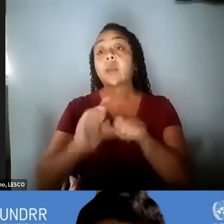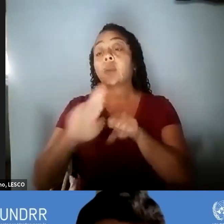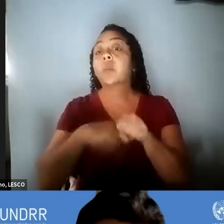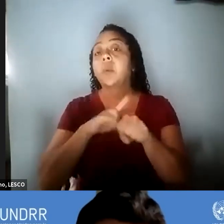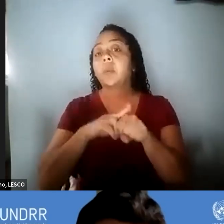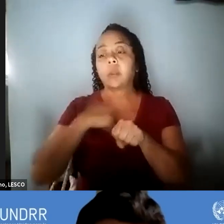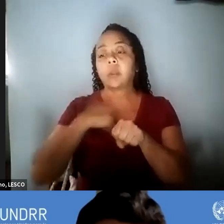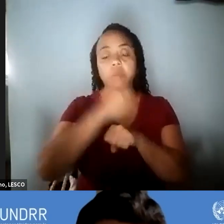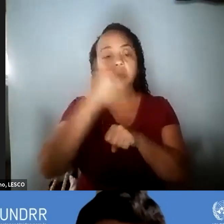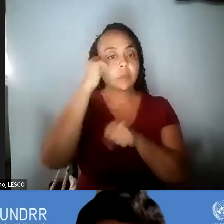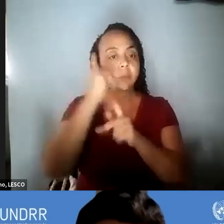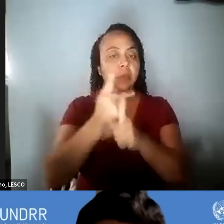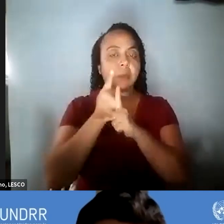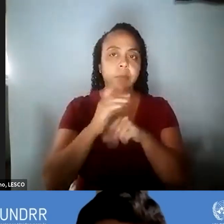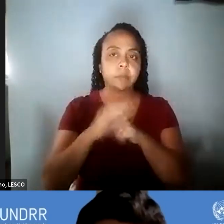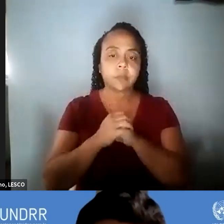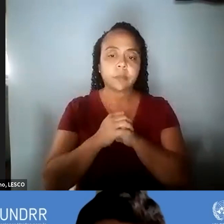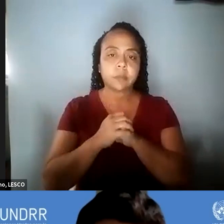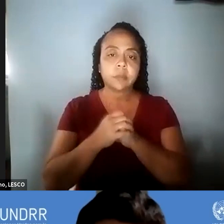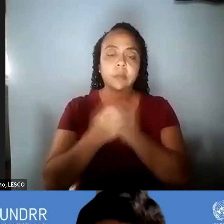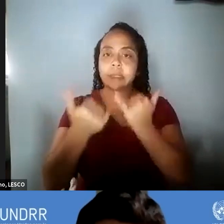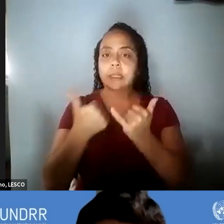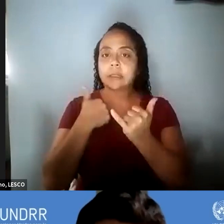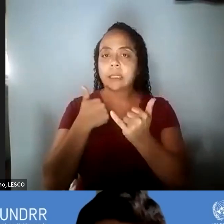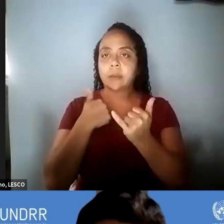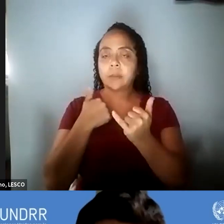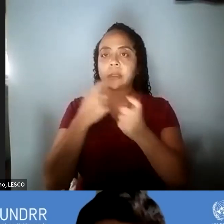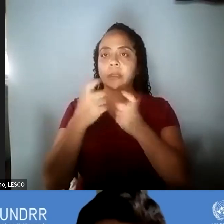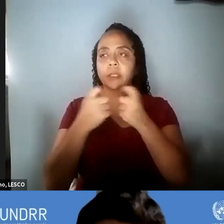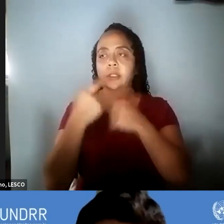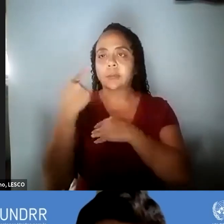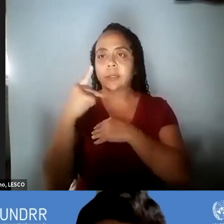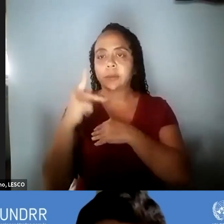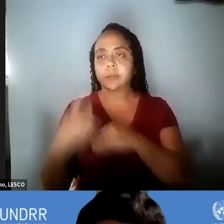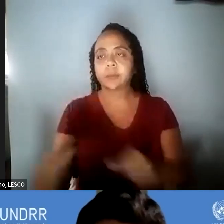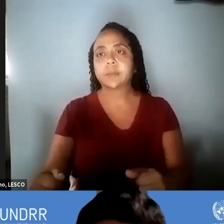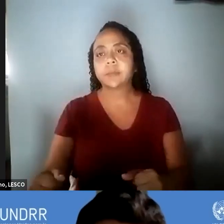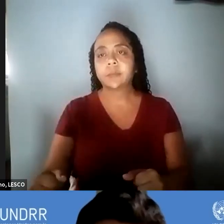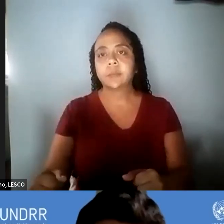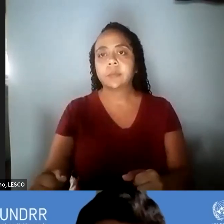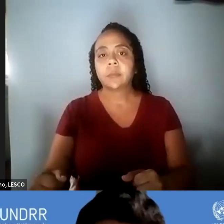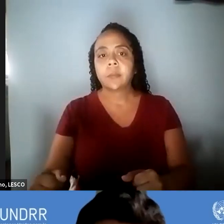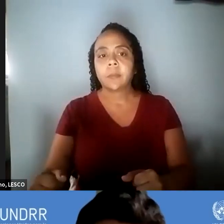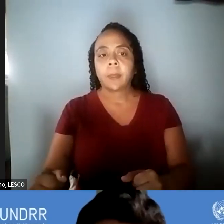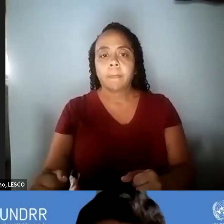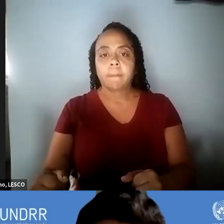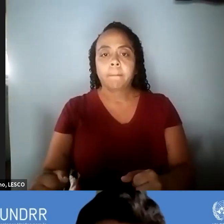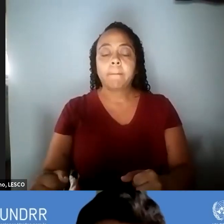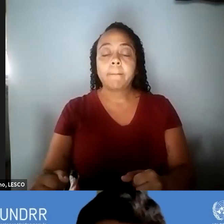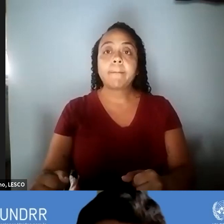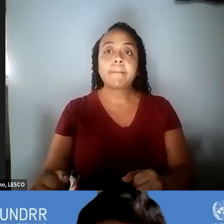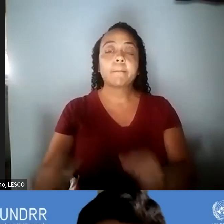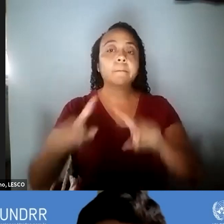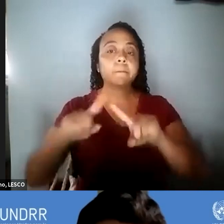en prevención y en prevención ya cuando tenemos la materialización del riesgo y nuestras narices como decimos sin embargo